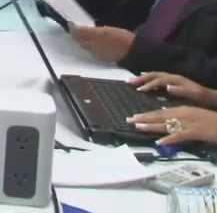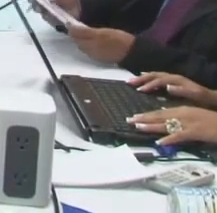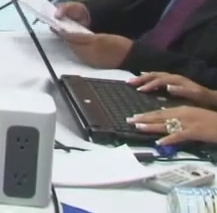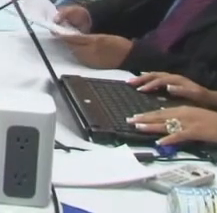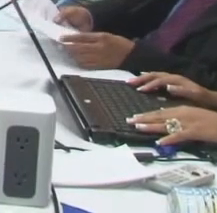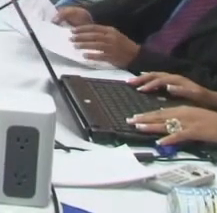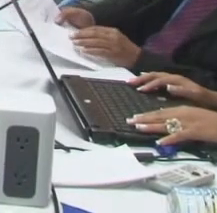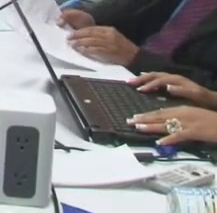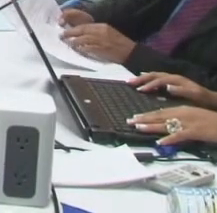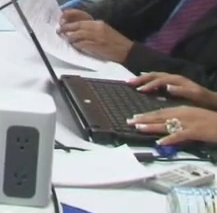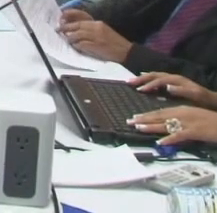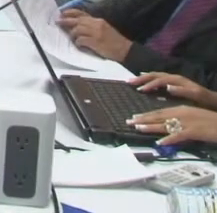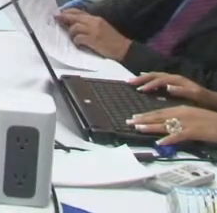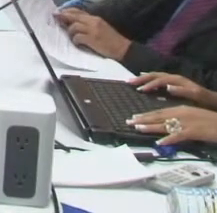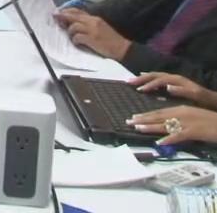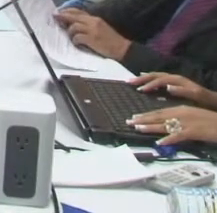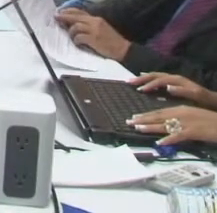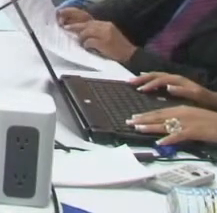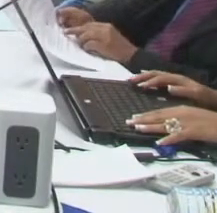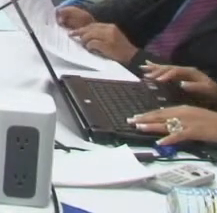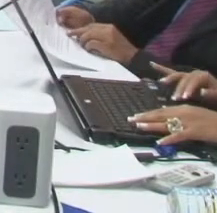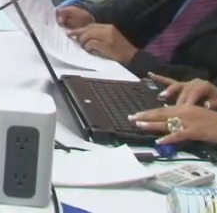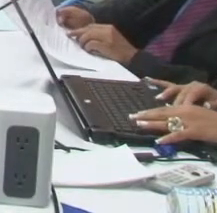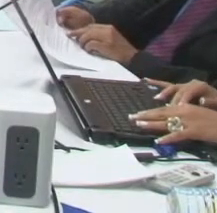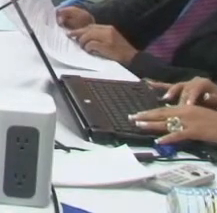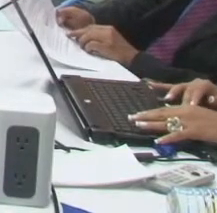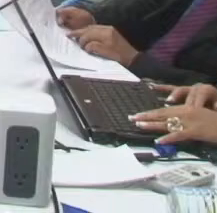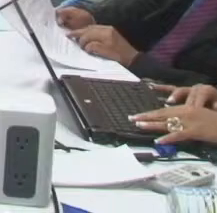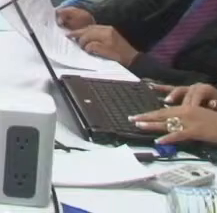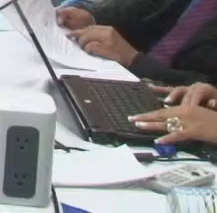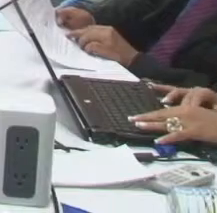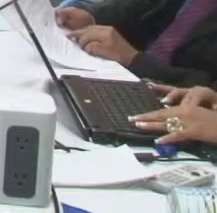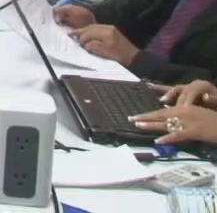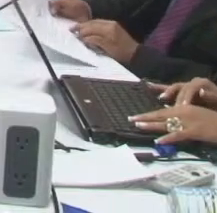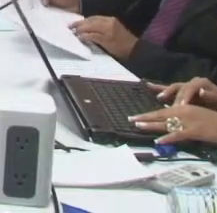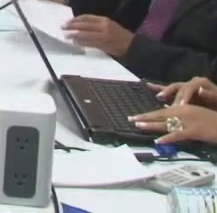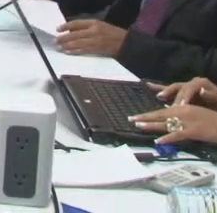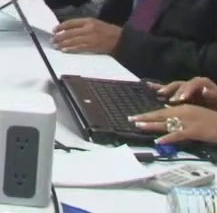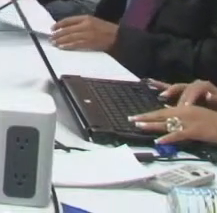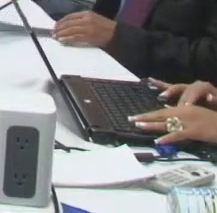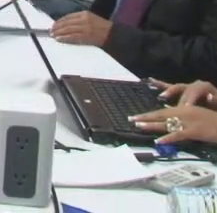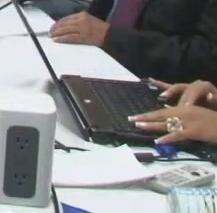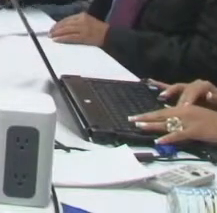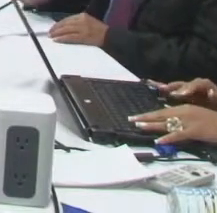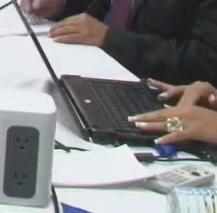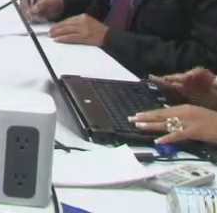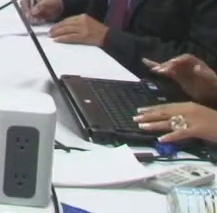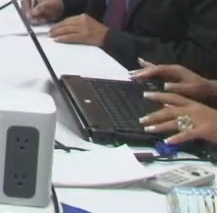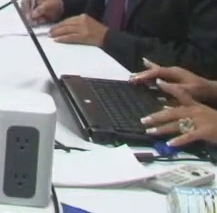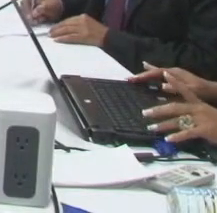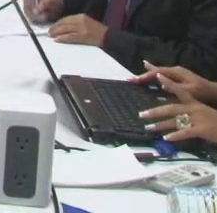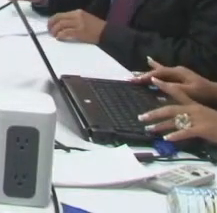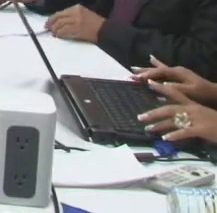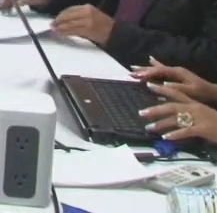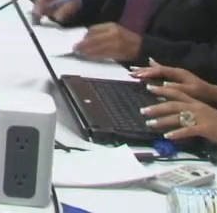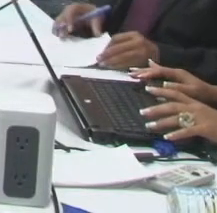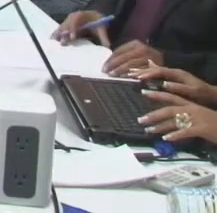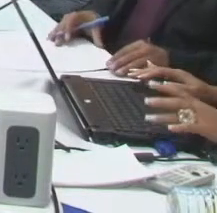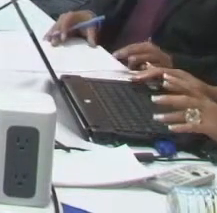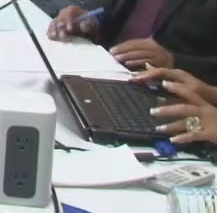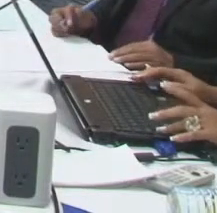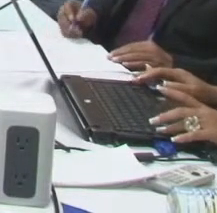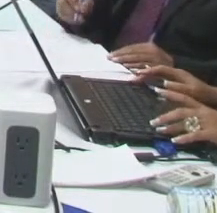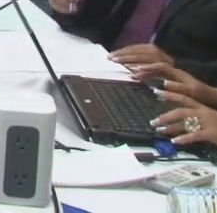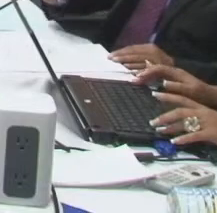observación? ¿No la hay? Pasaría para el capítulo 3, medidas cautelares y consecuencias accesorias derivadas del